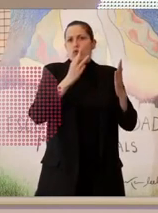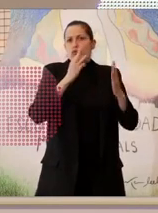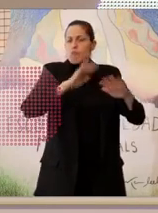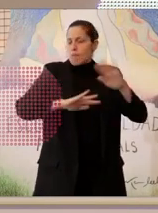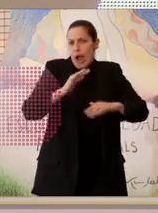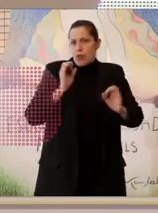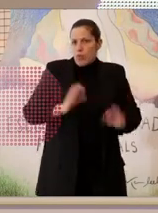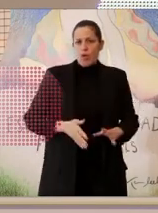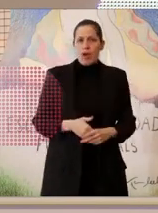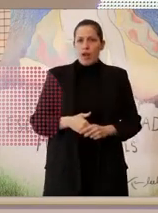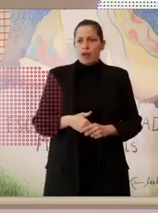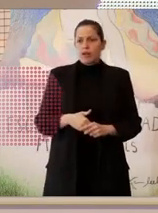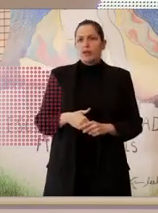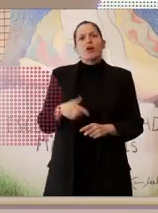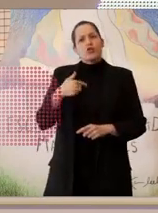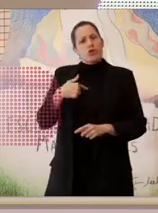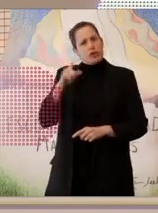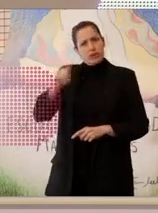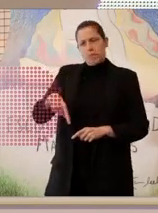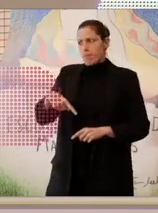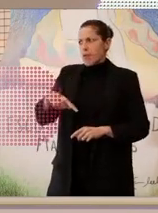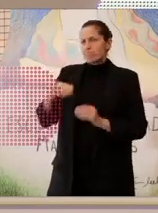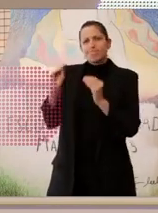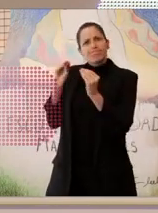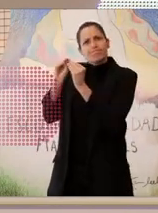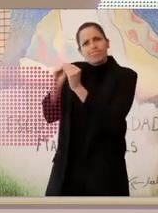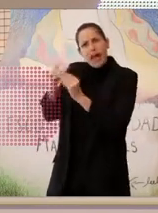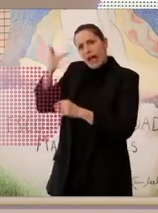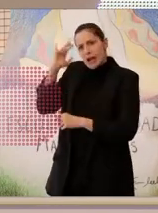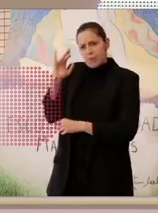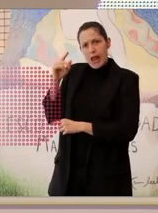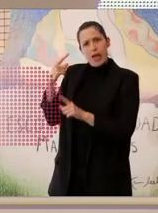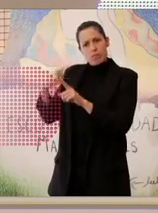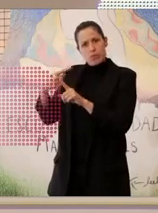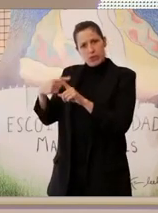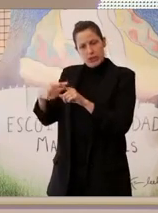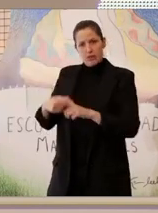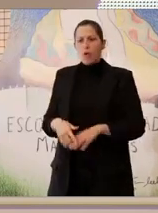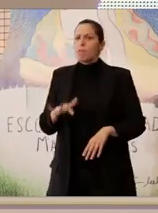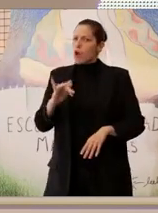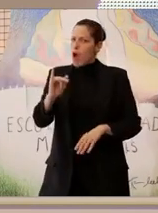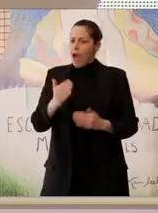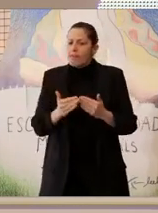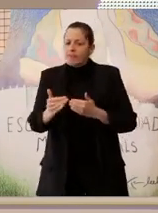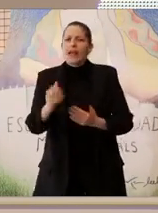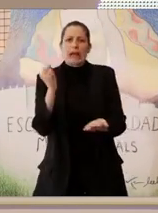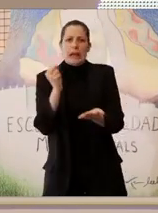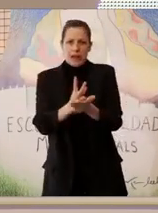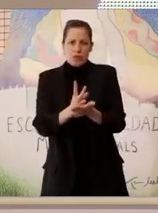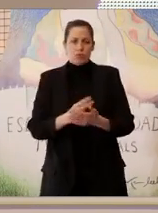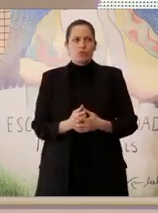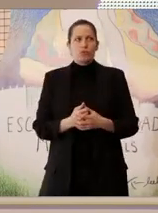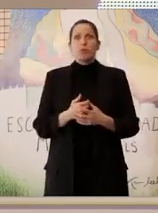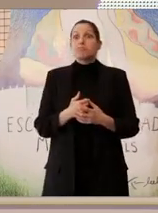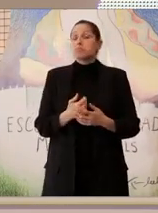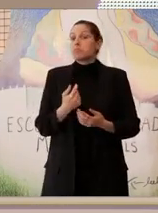Innato, pero también tenemos que tener en cuenta dónde vamos y qué tenemos, qué retos tenemos por delante. Evidentemente, cuando se declara